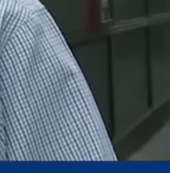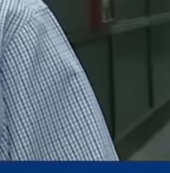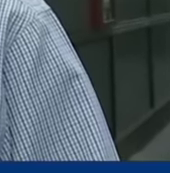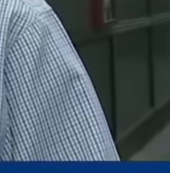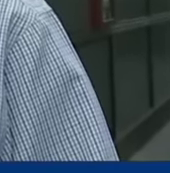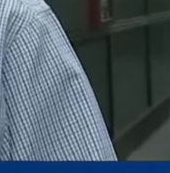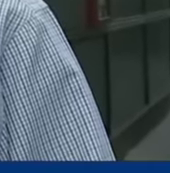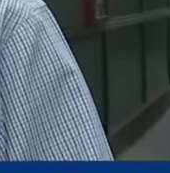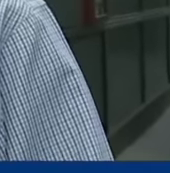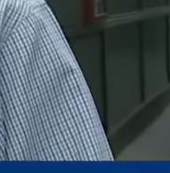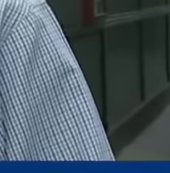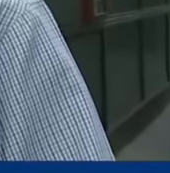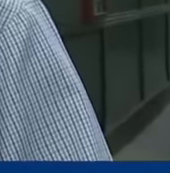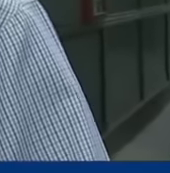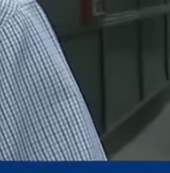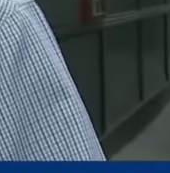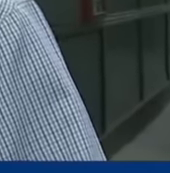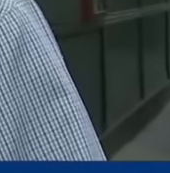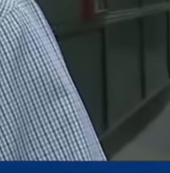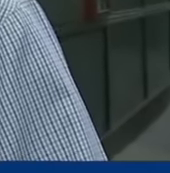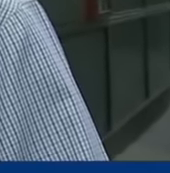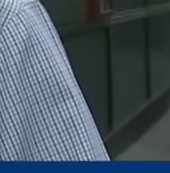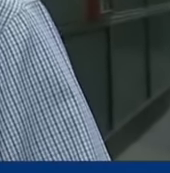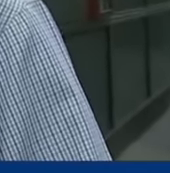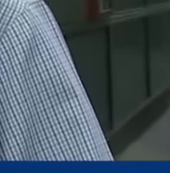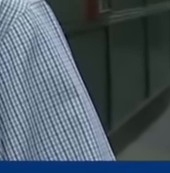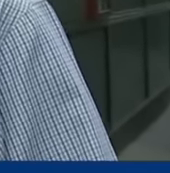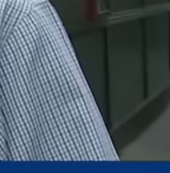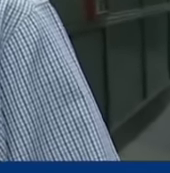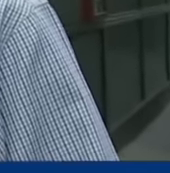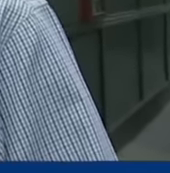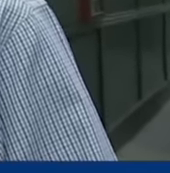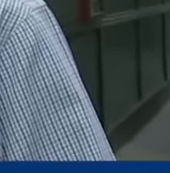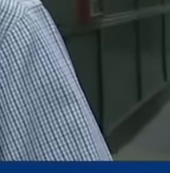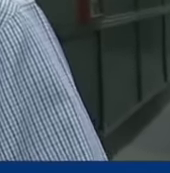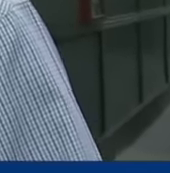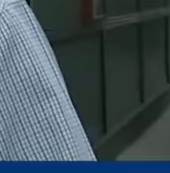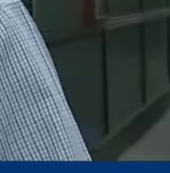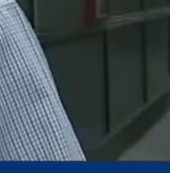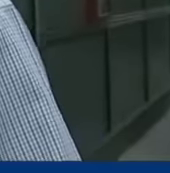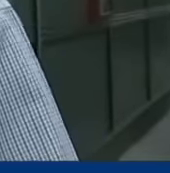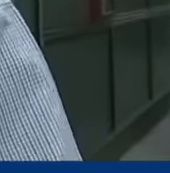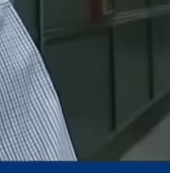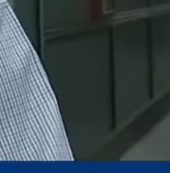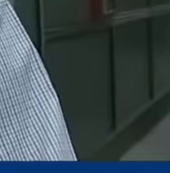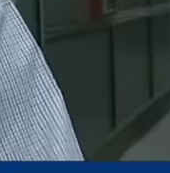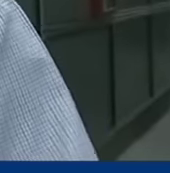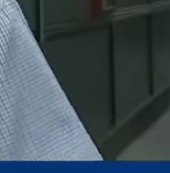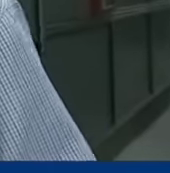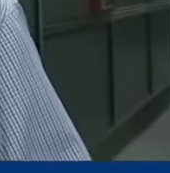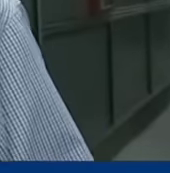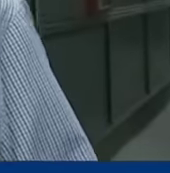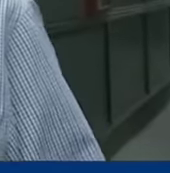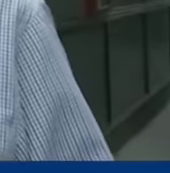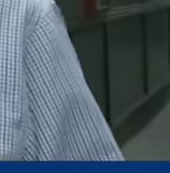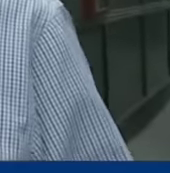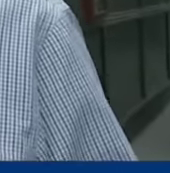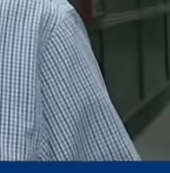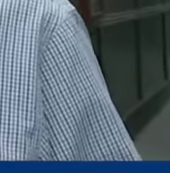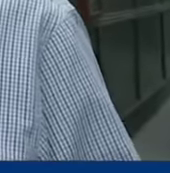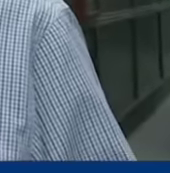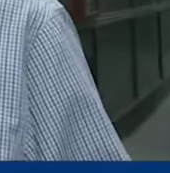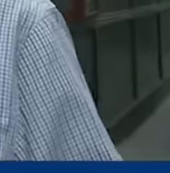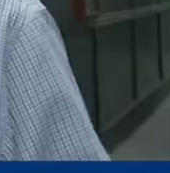XXI. En Brasil también, el expresidente Bolsonaro, de extrema derecha, aliado de la extrema derecha